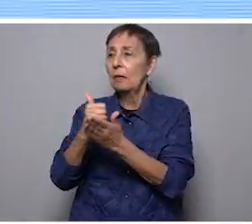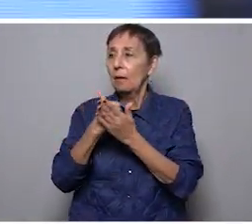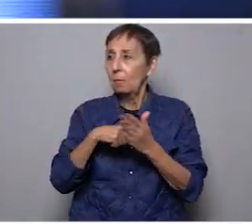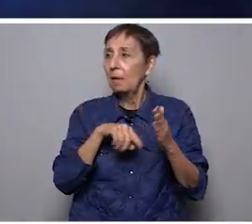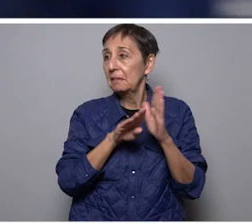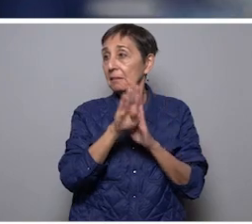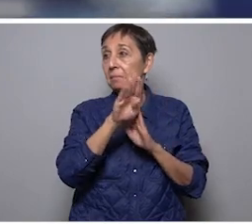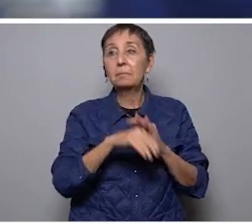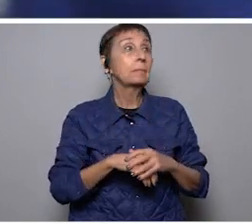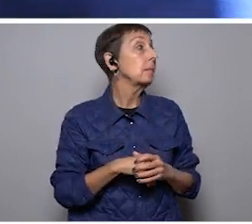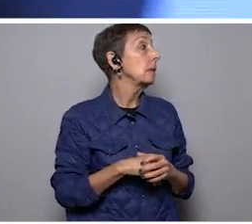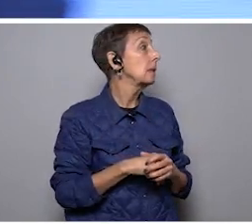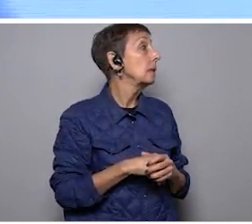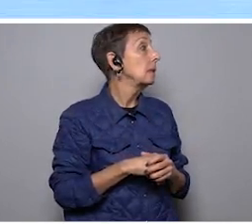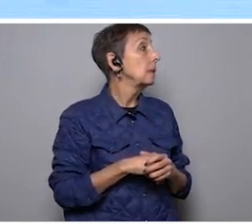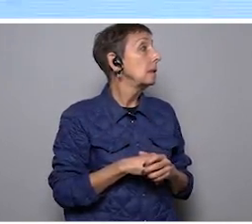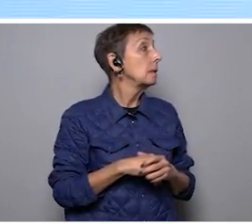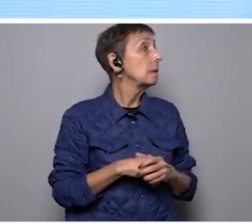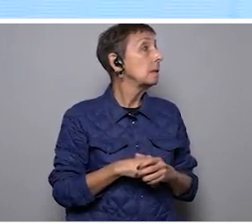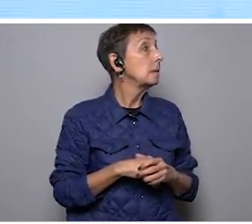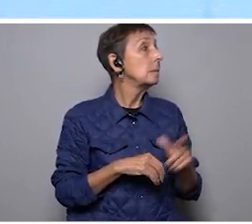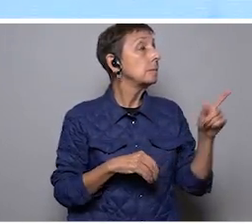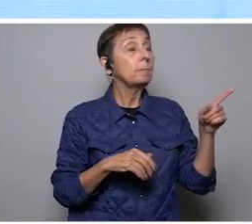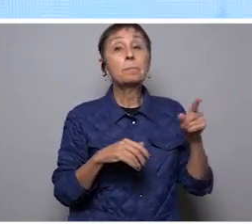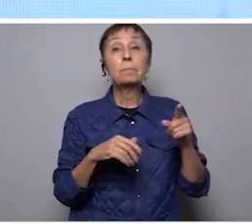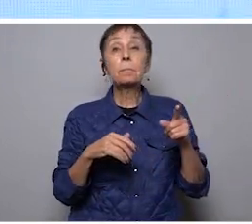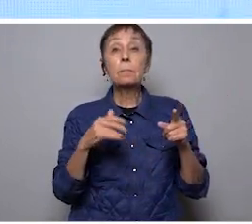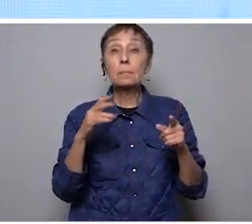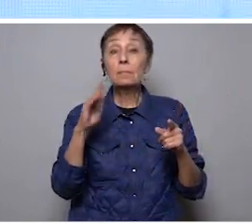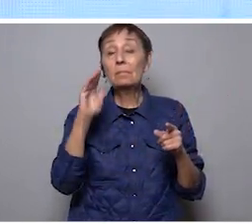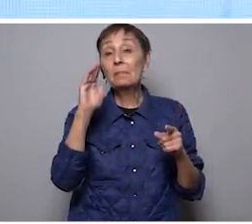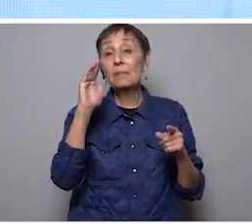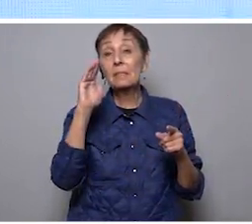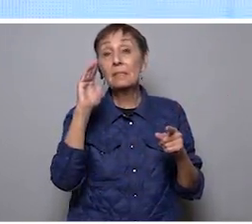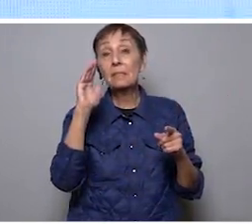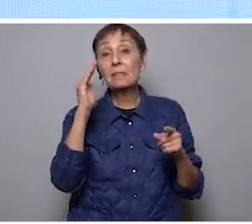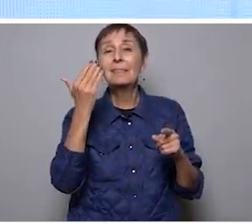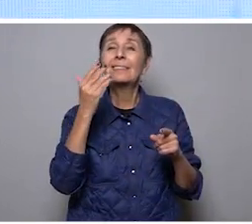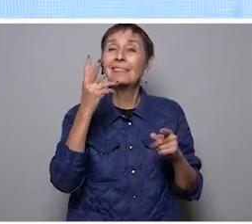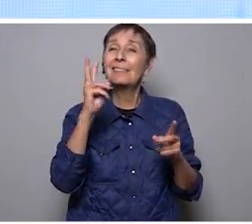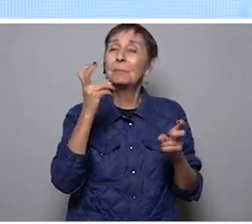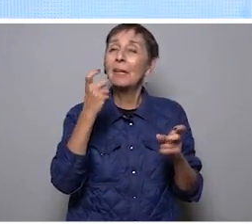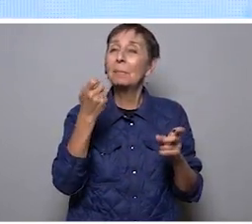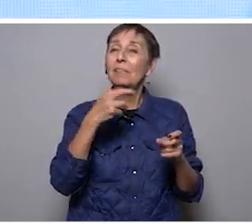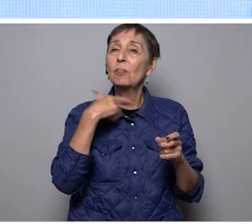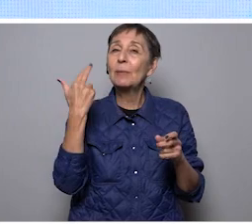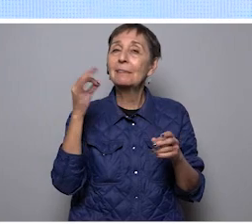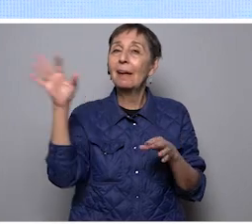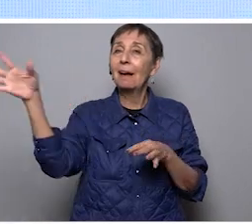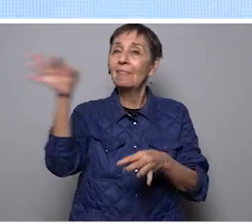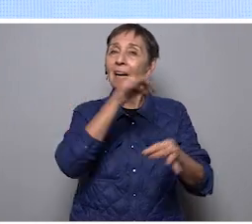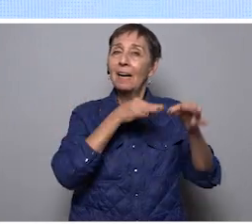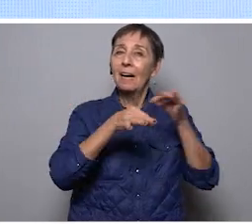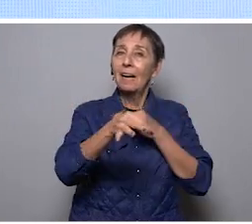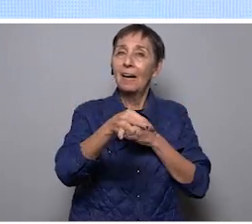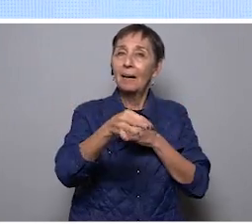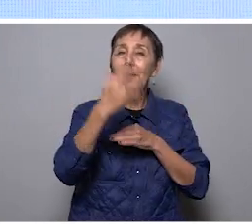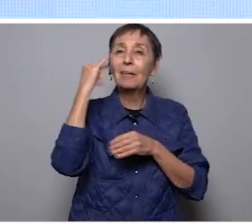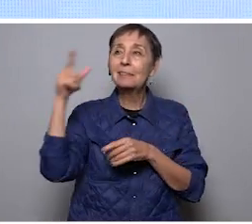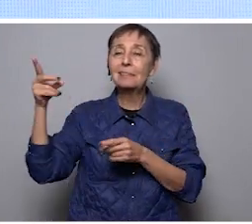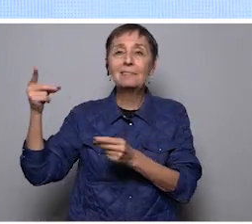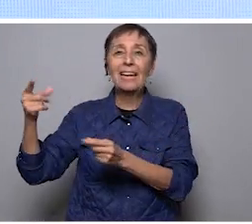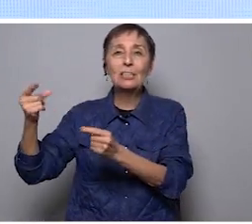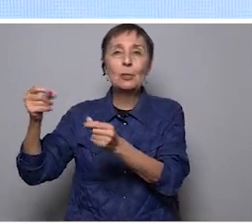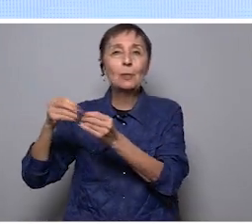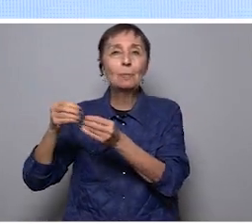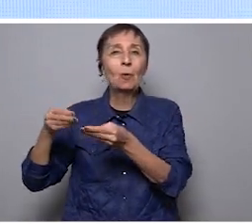evidentemente el riesgo está de la sustitución porque se cree que es un proceso más eficiente no obstante las organizaciones